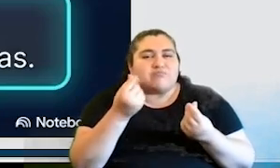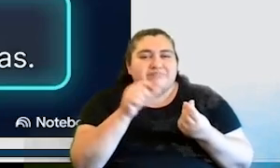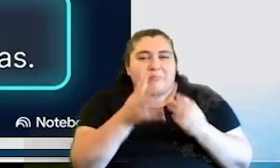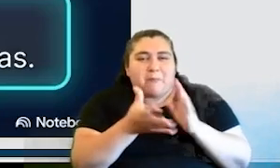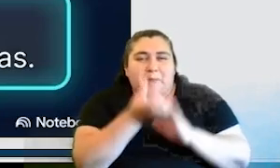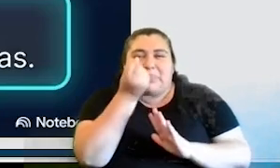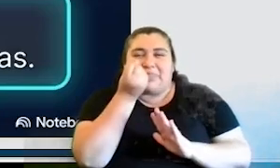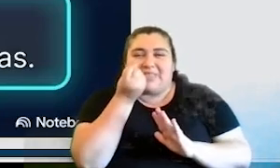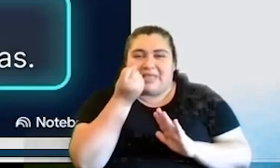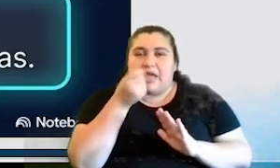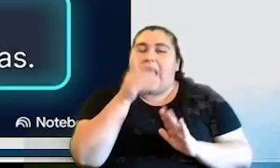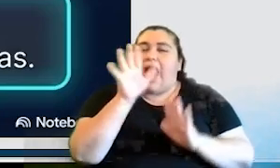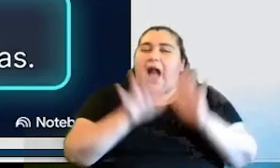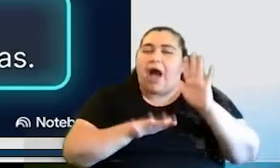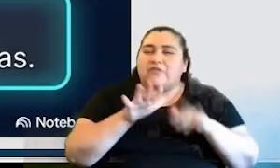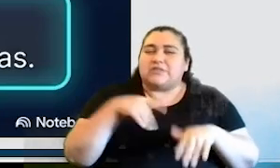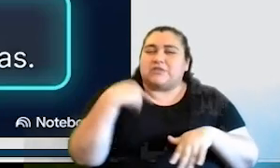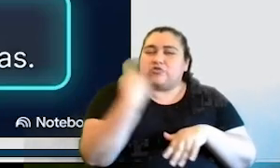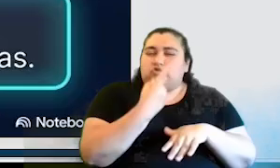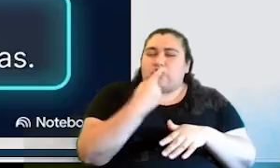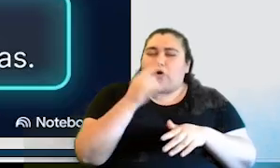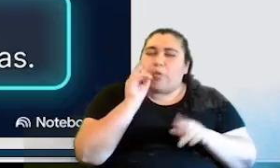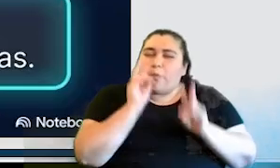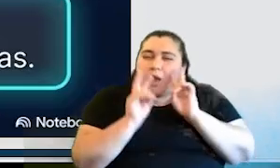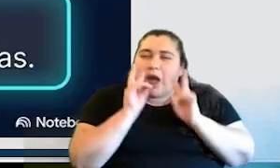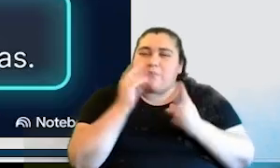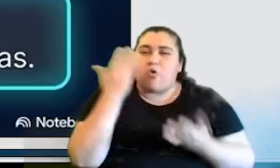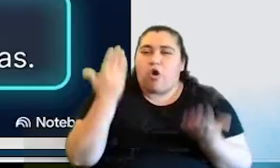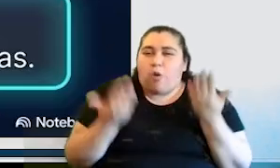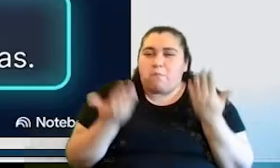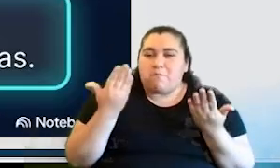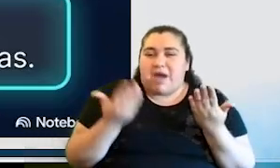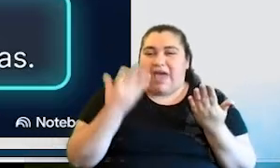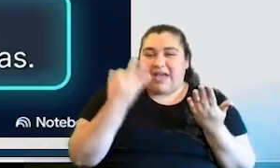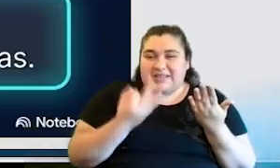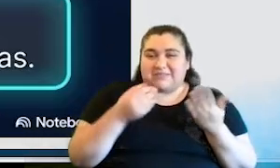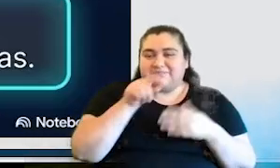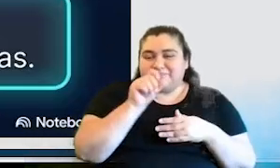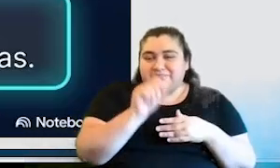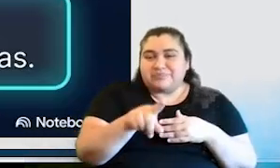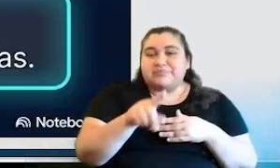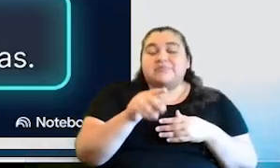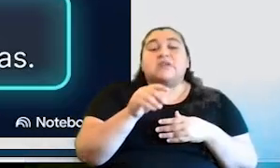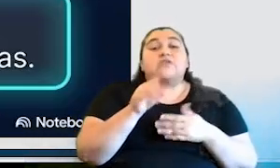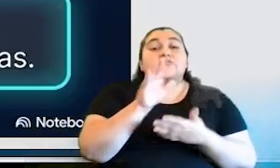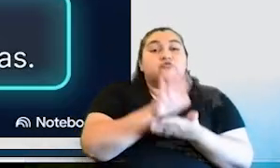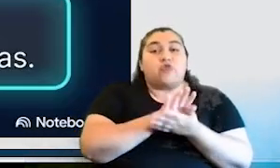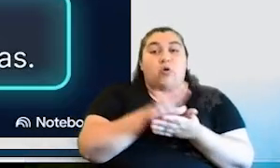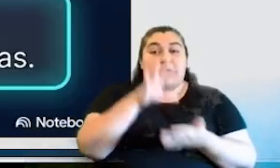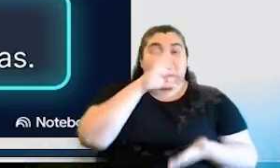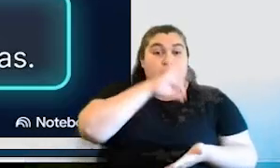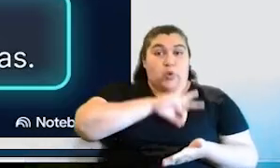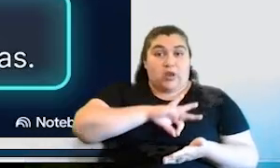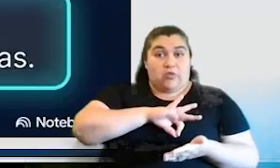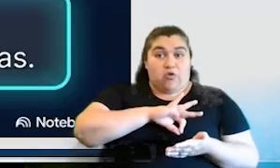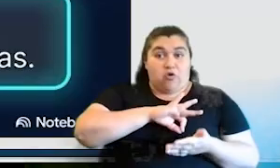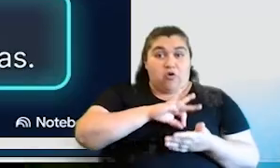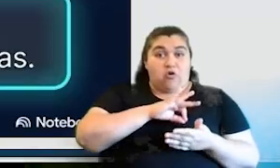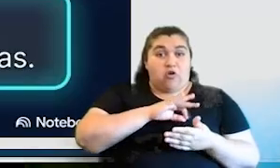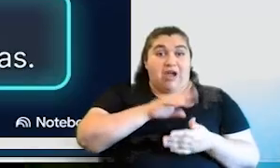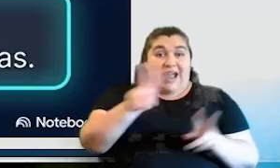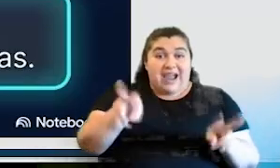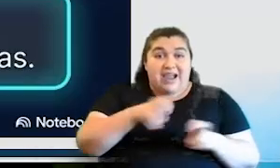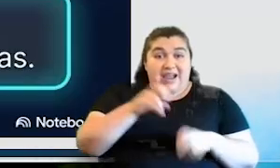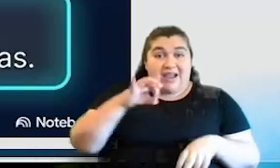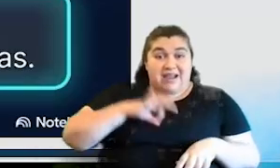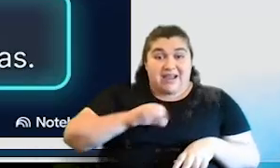eso a veces, si uno trata de comparar la liquidación final de ganancias con los recibos de sueldo, claramente va a ser un error